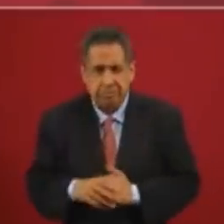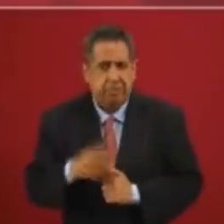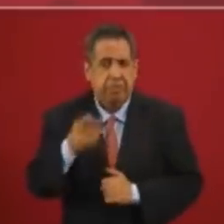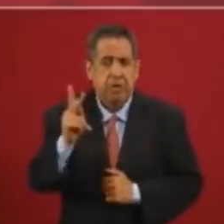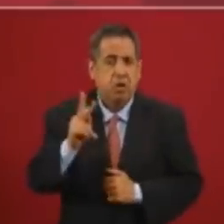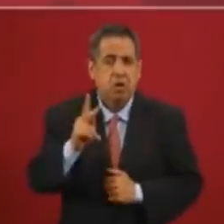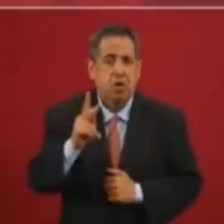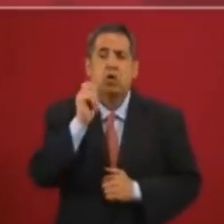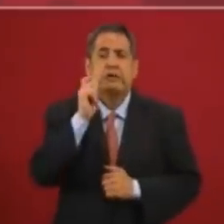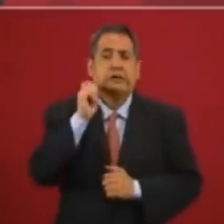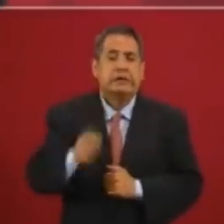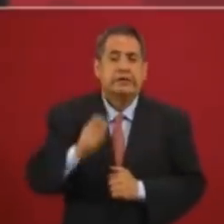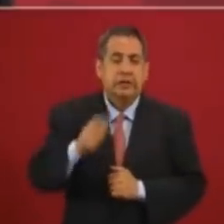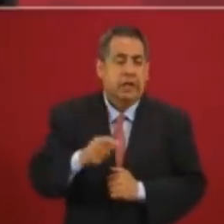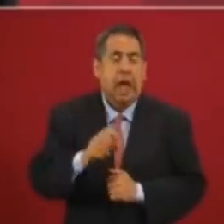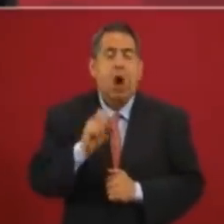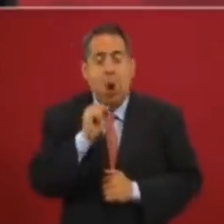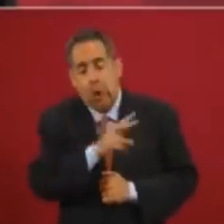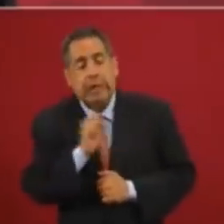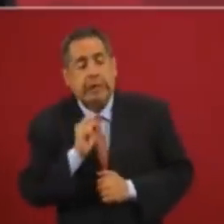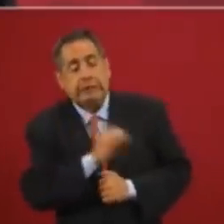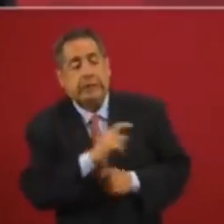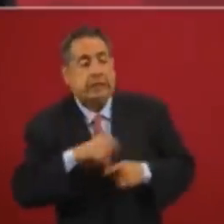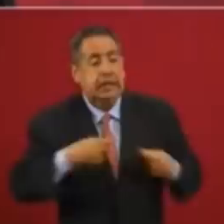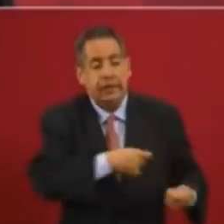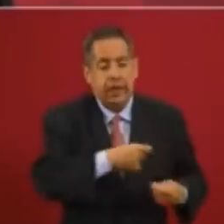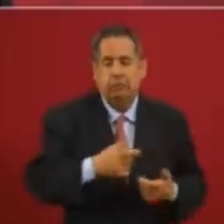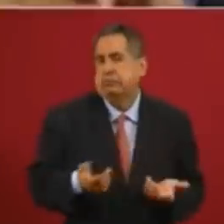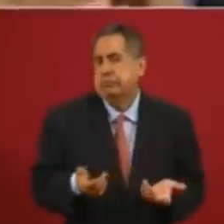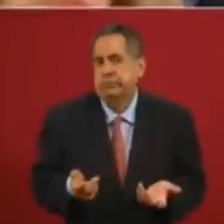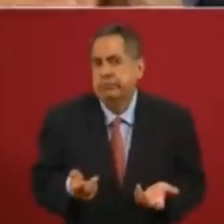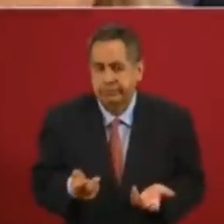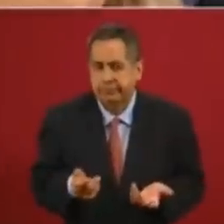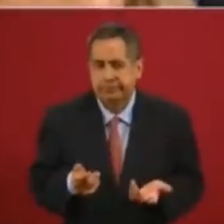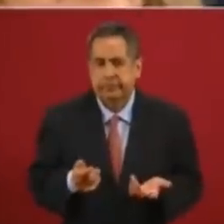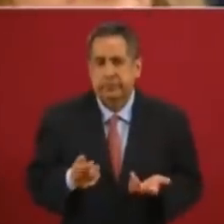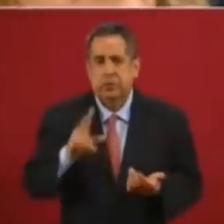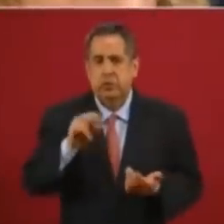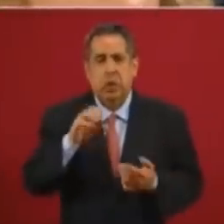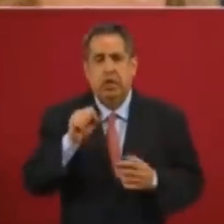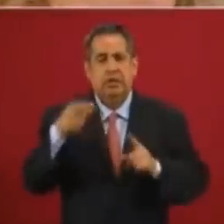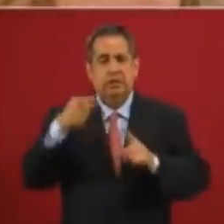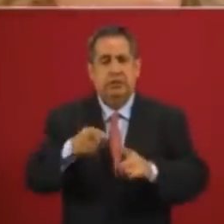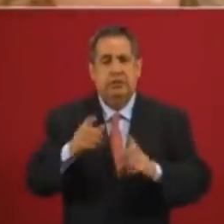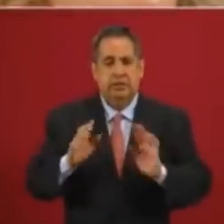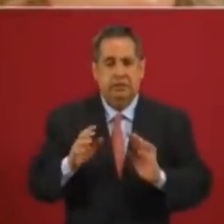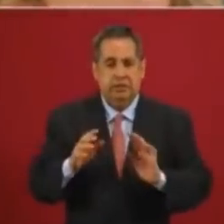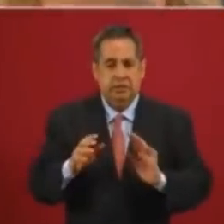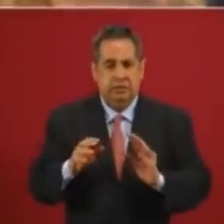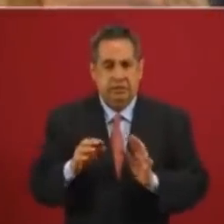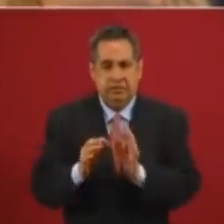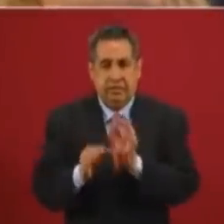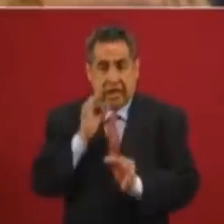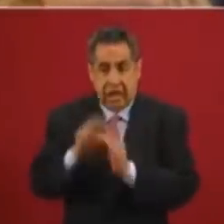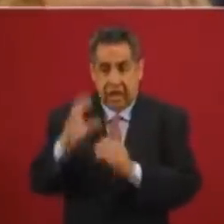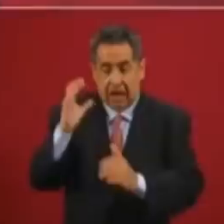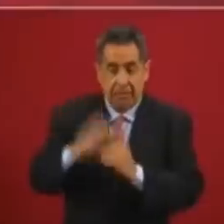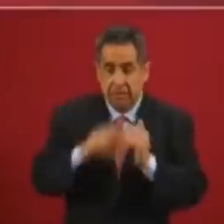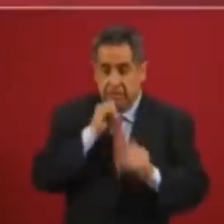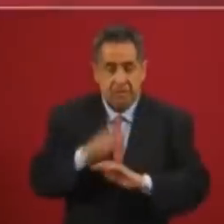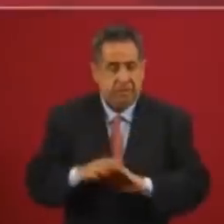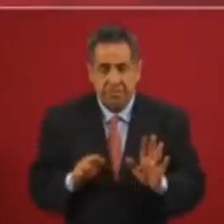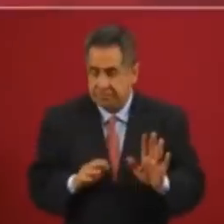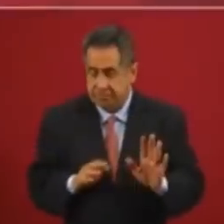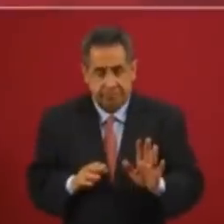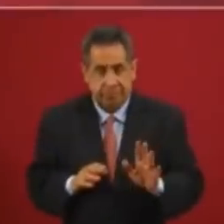pero esto no significa que esté concluido el proceso.